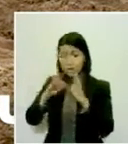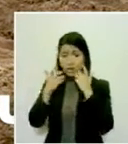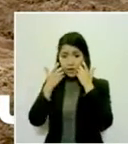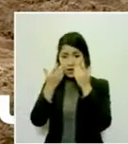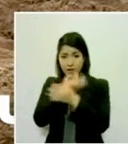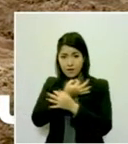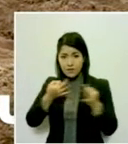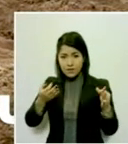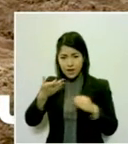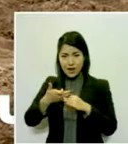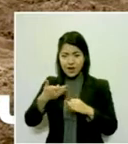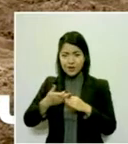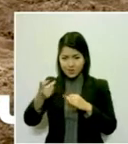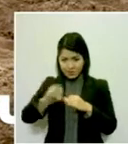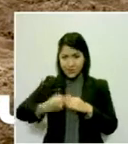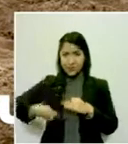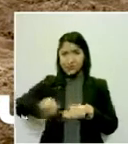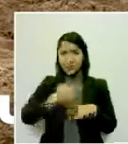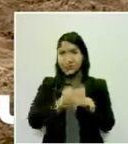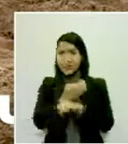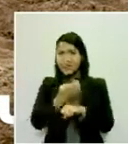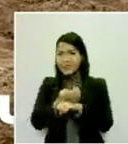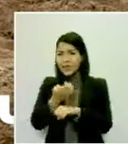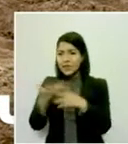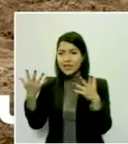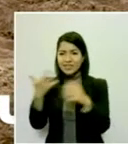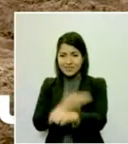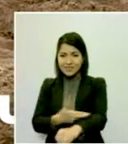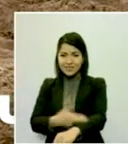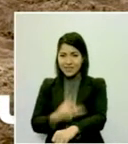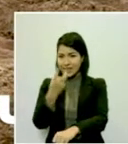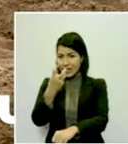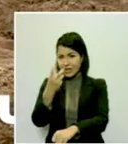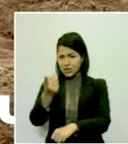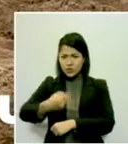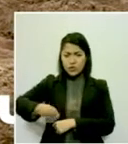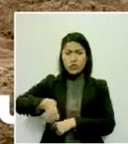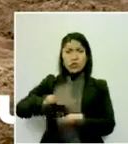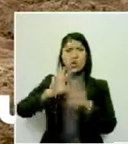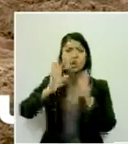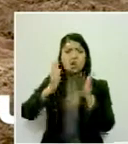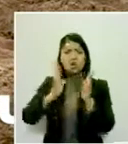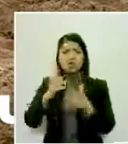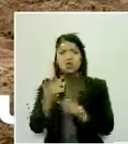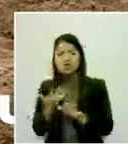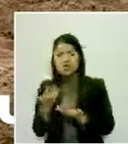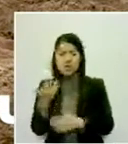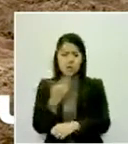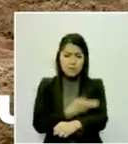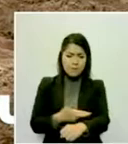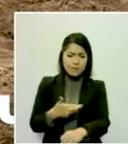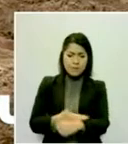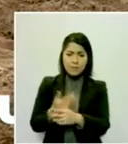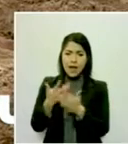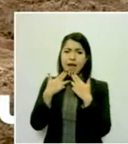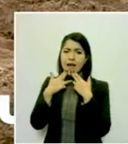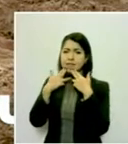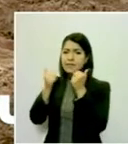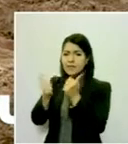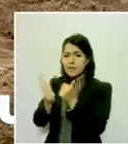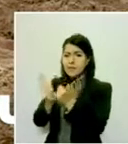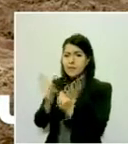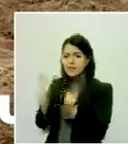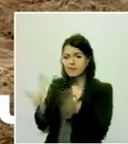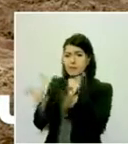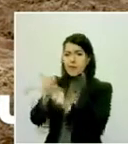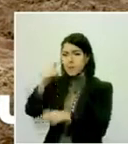que estamos, los estados que tenemos este programa, haciendo ya las gestiones ante la Secretaría de Hacienda. Ojalá que sí se logre para que